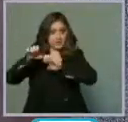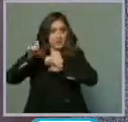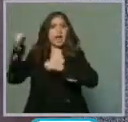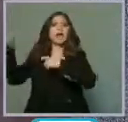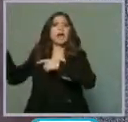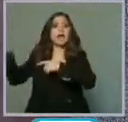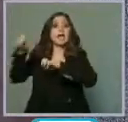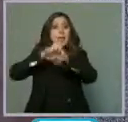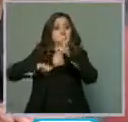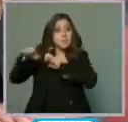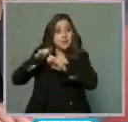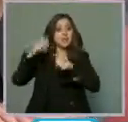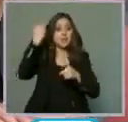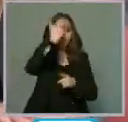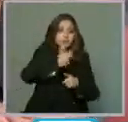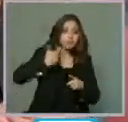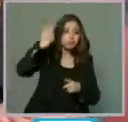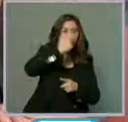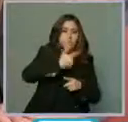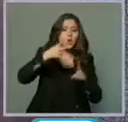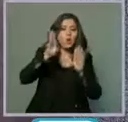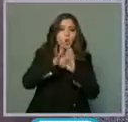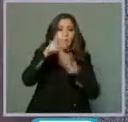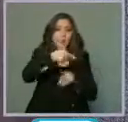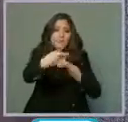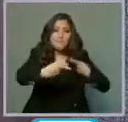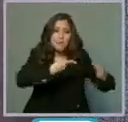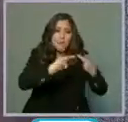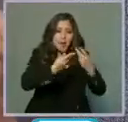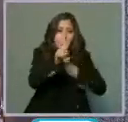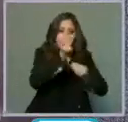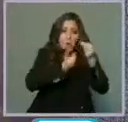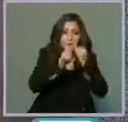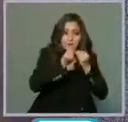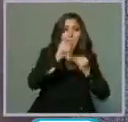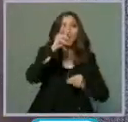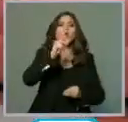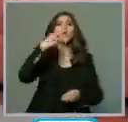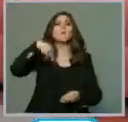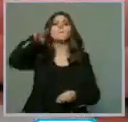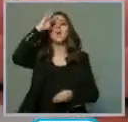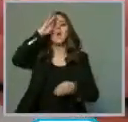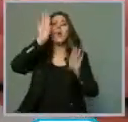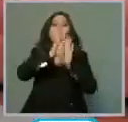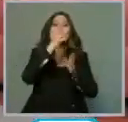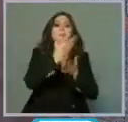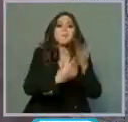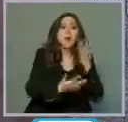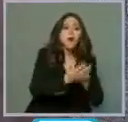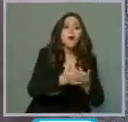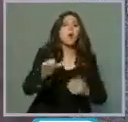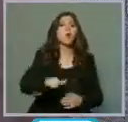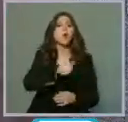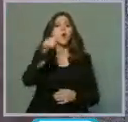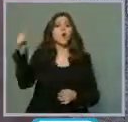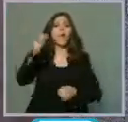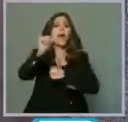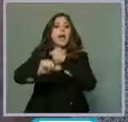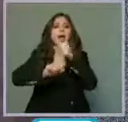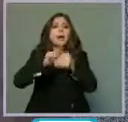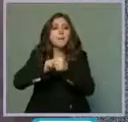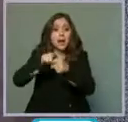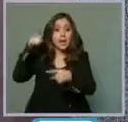todos los procesos de elaboración del alimento, pero no nada más en lo que es la manufactura, sino por ejemplo en el caso de los animales, desde lo que